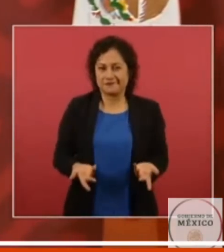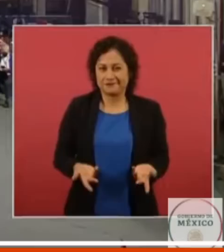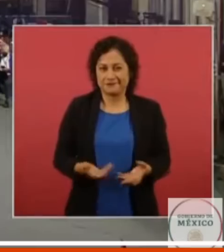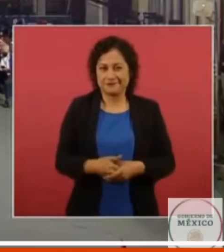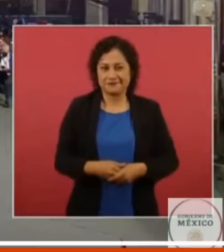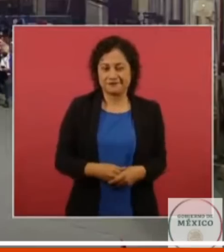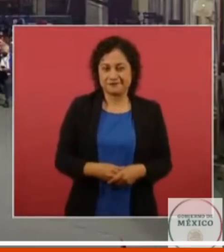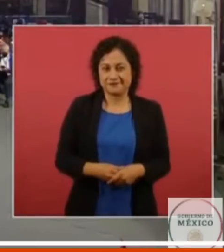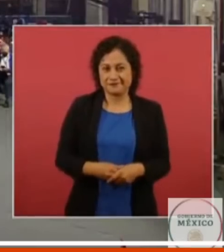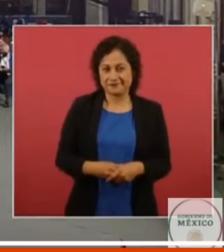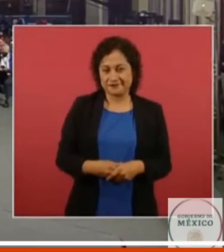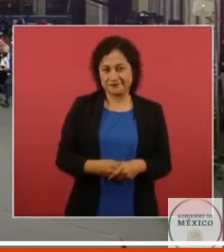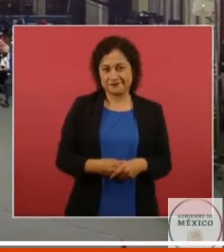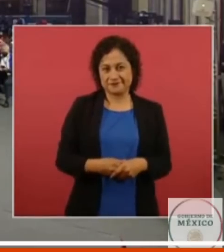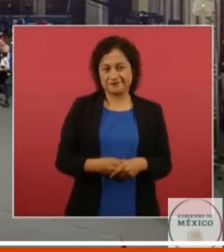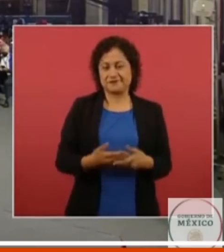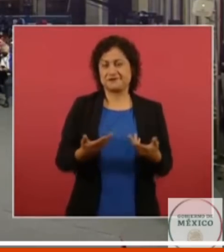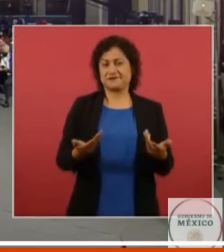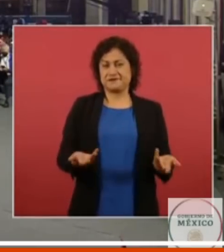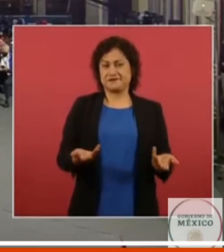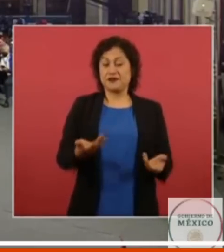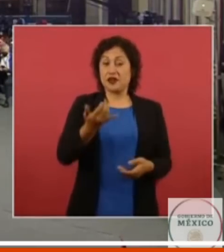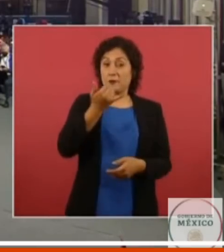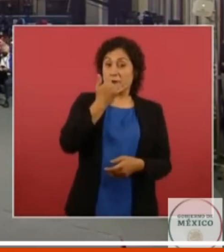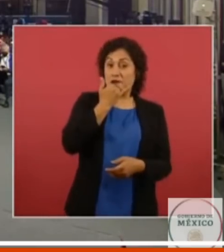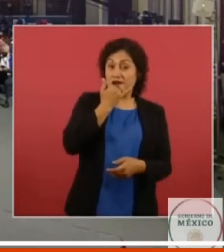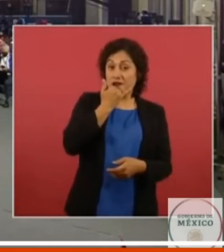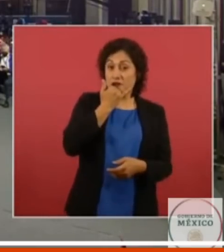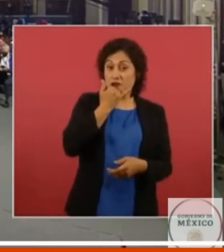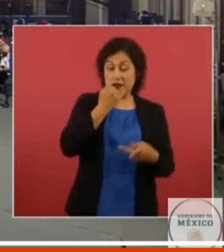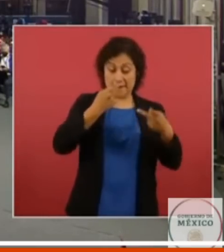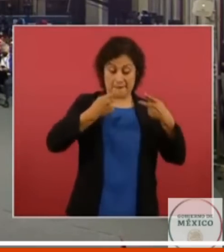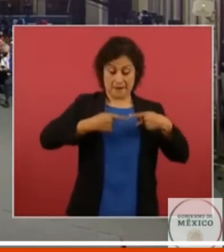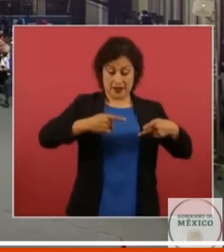Cuando una autoridad tiene que